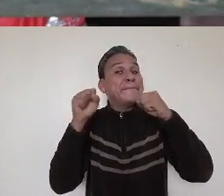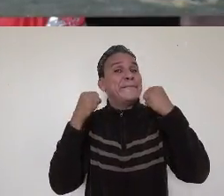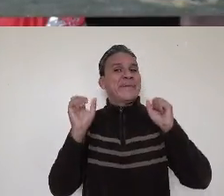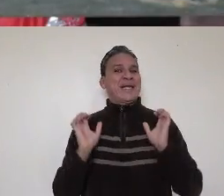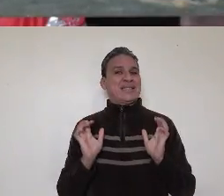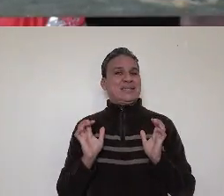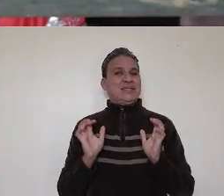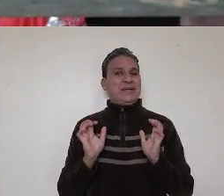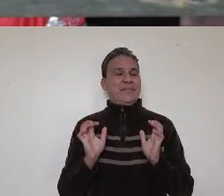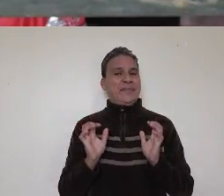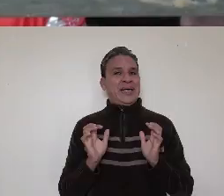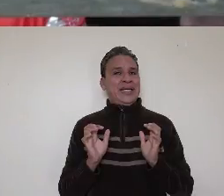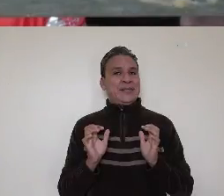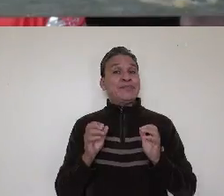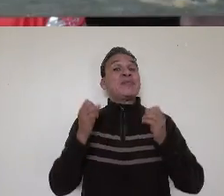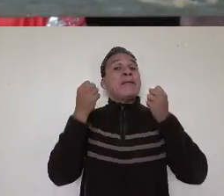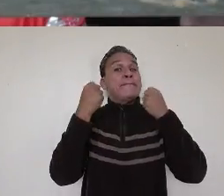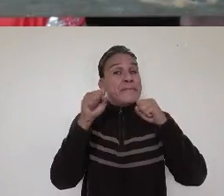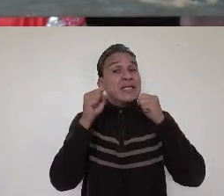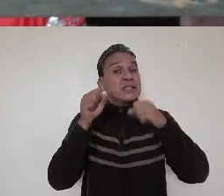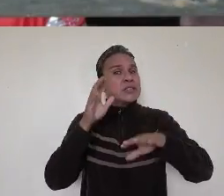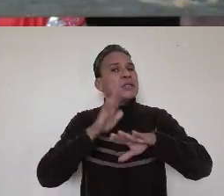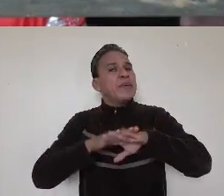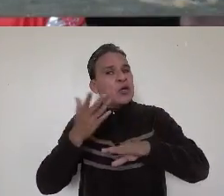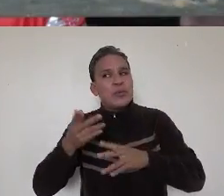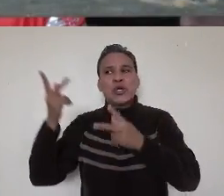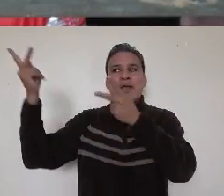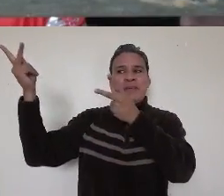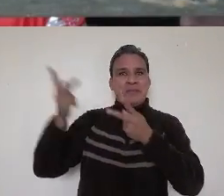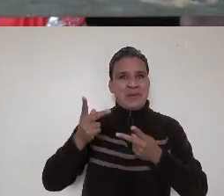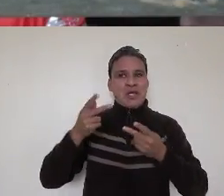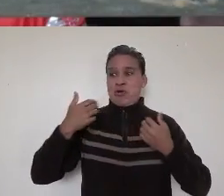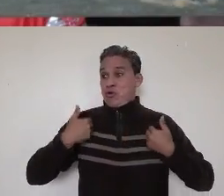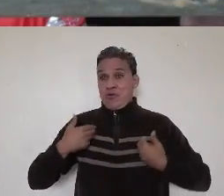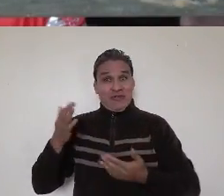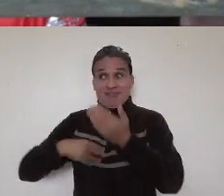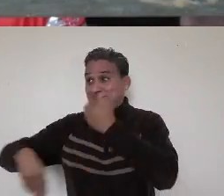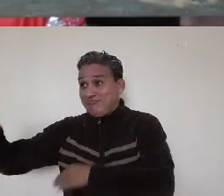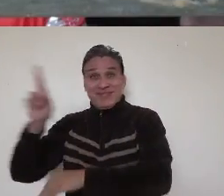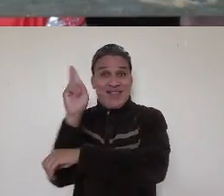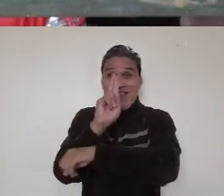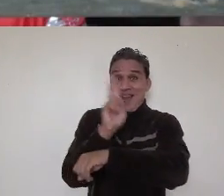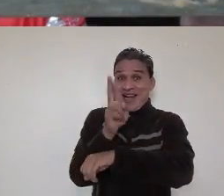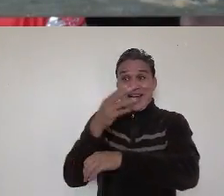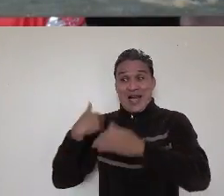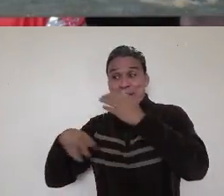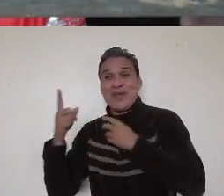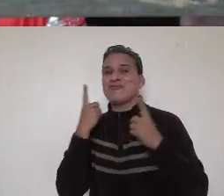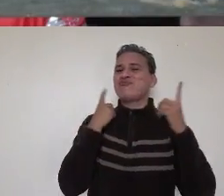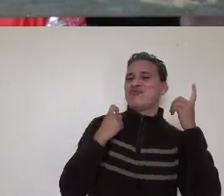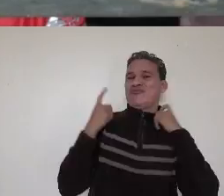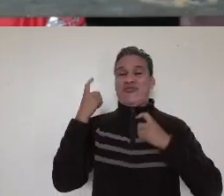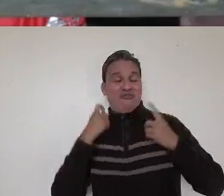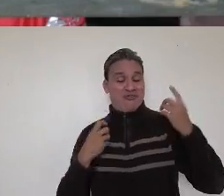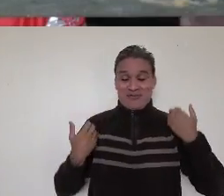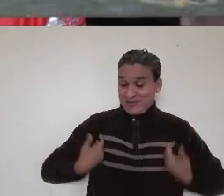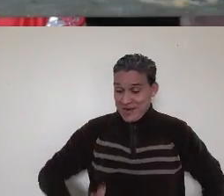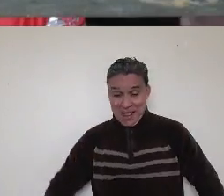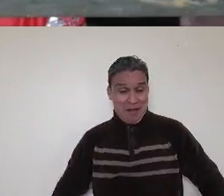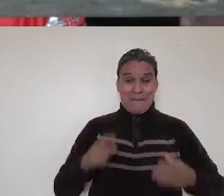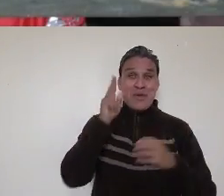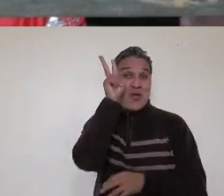Y participo, y porque me invitaron, fui, me arreglé, me puse mi mejor vestido, me eché un poquito de perfume, de